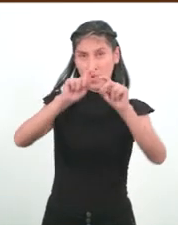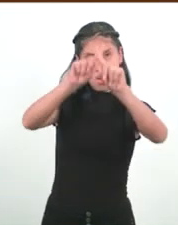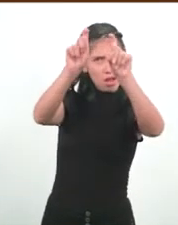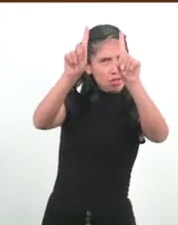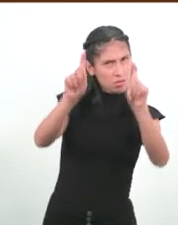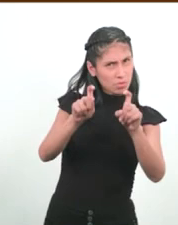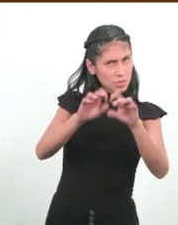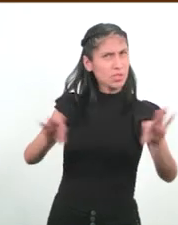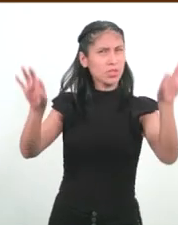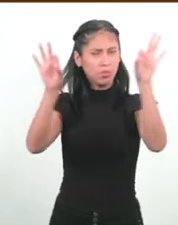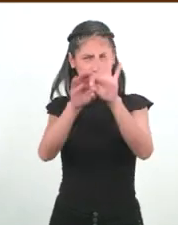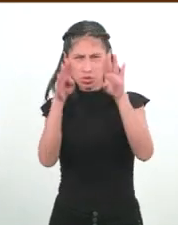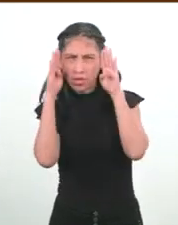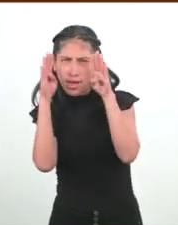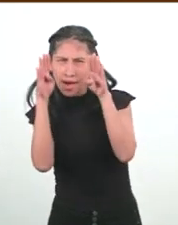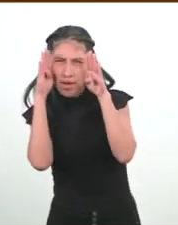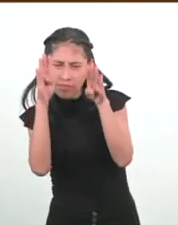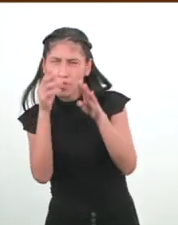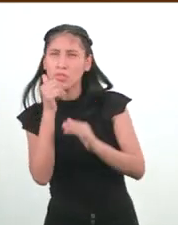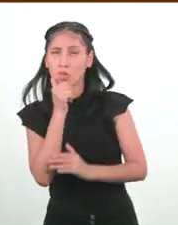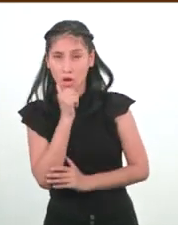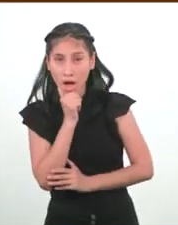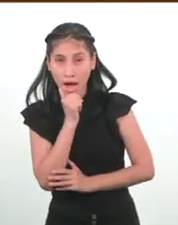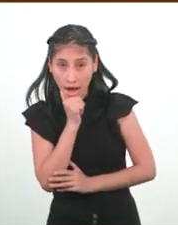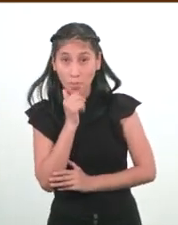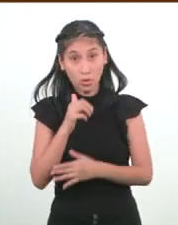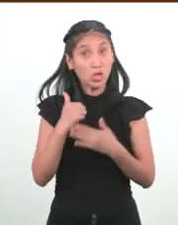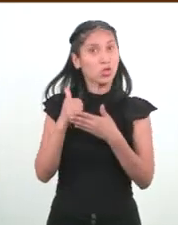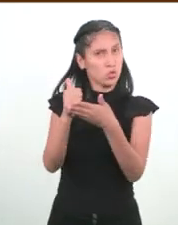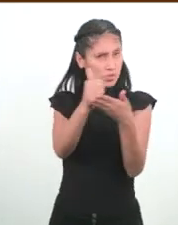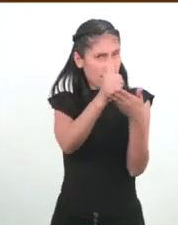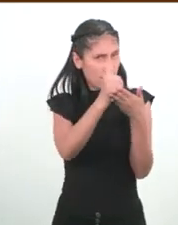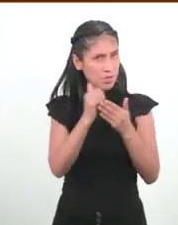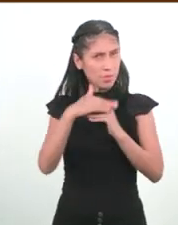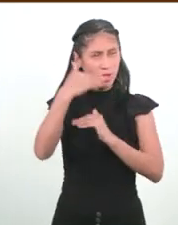muy importante porque nos permite tener una participación ciudadana más